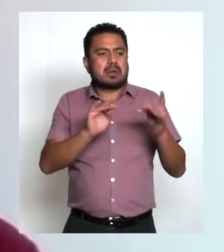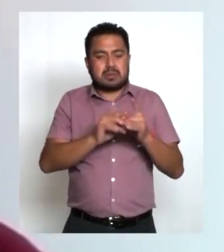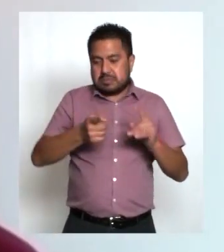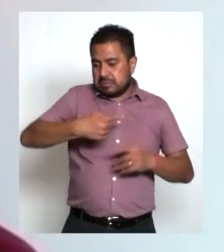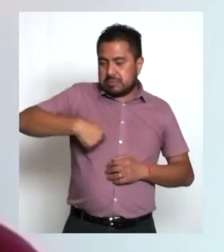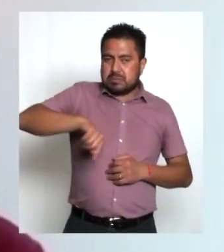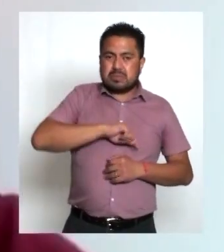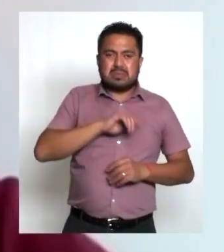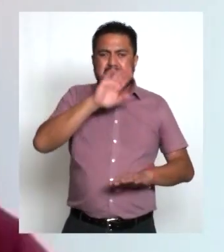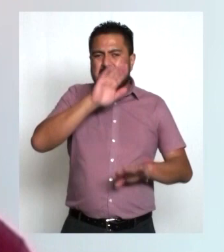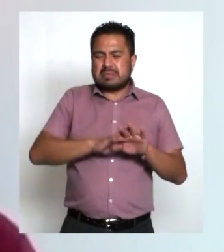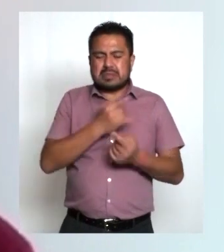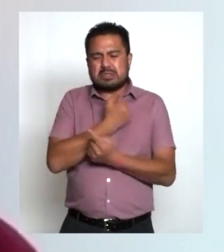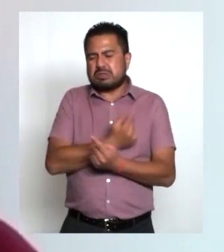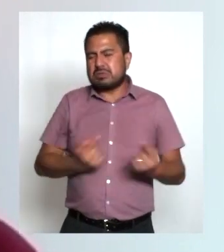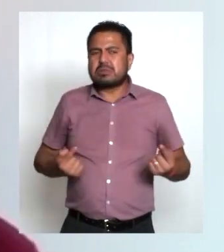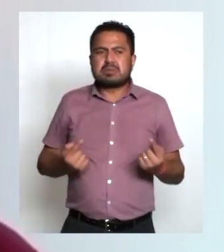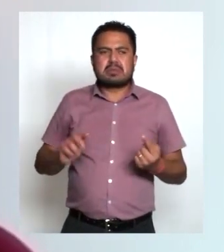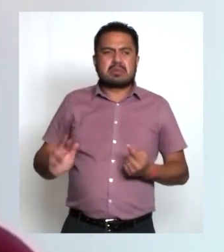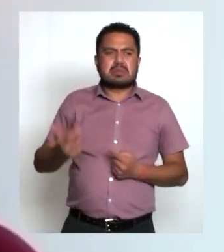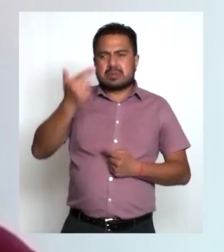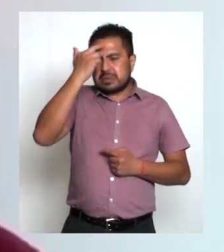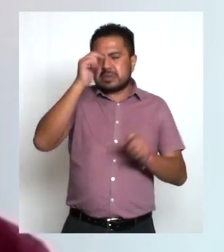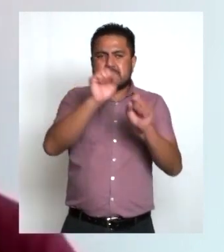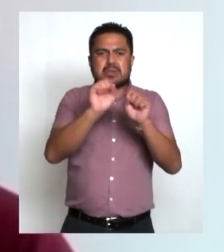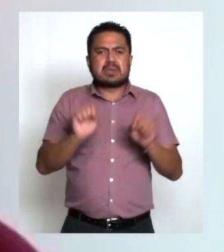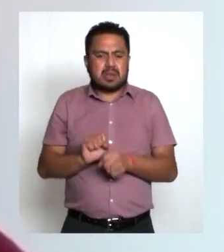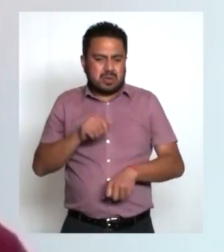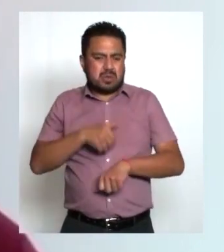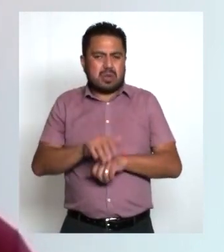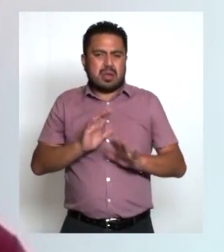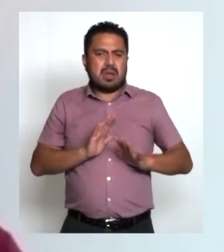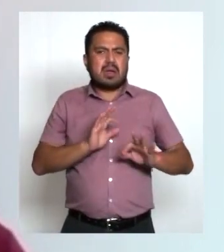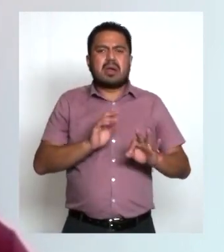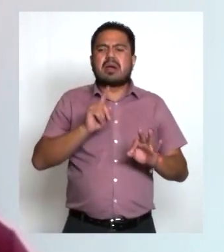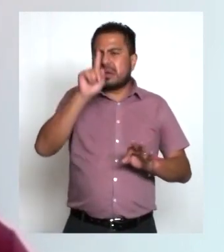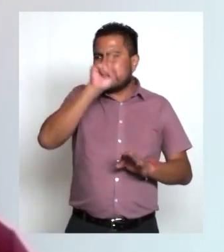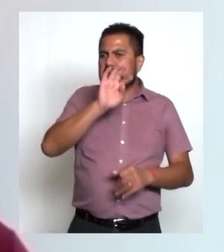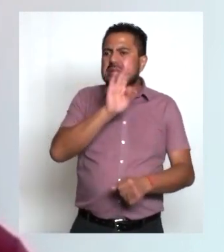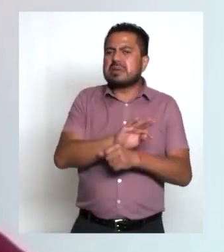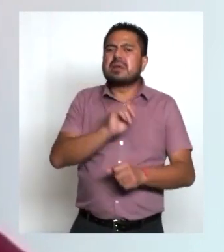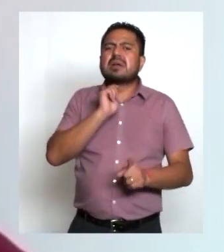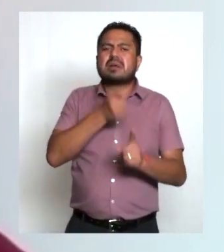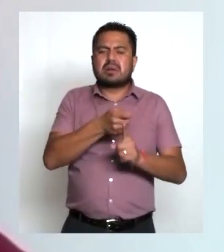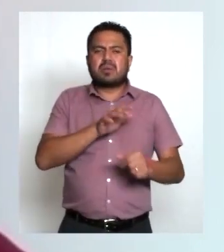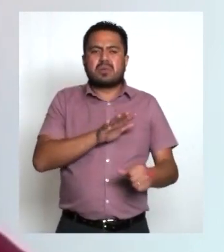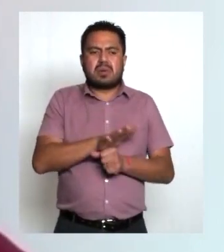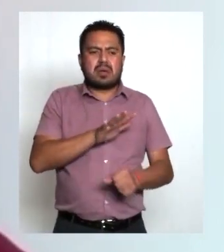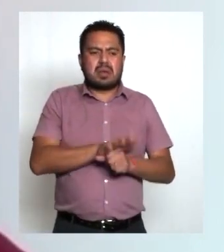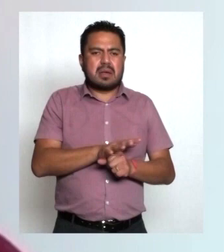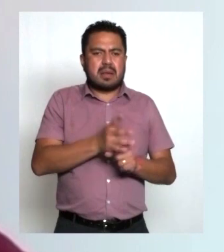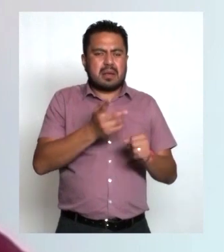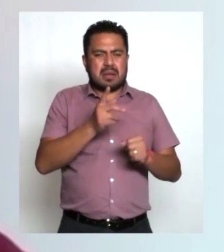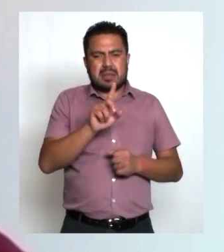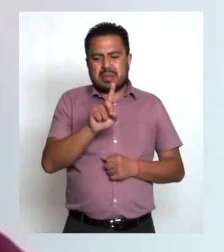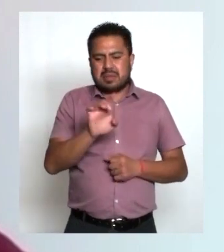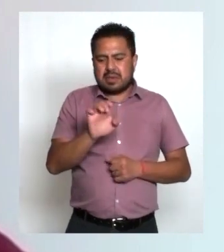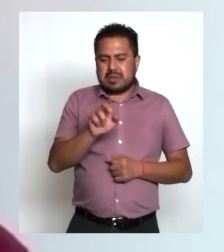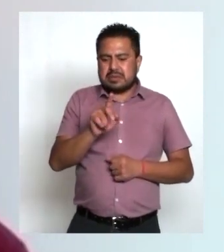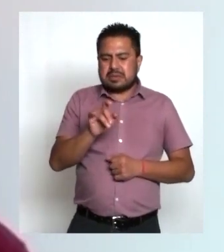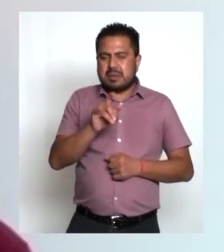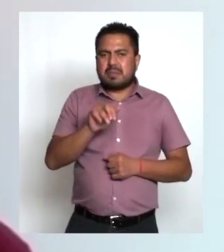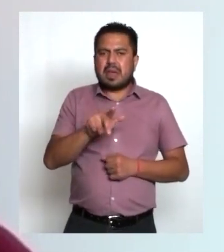contar. Nosotros desde chiquitos el sistema de numeración que nos enseñan es el decimal,